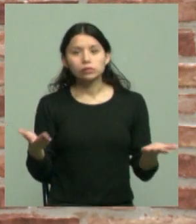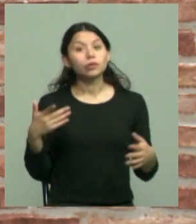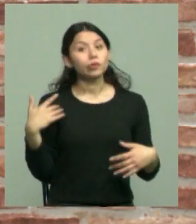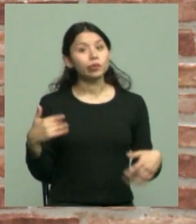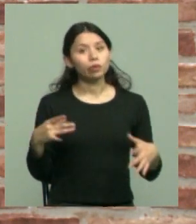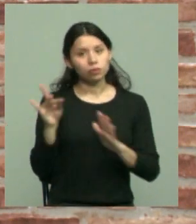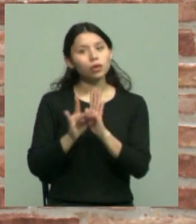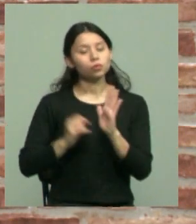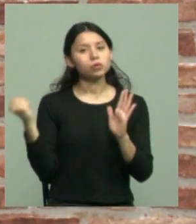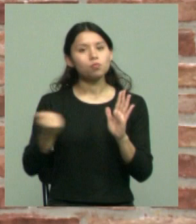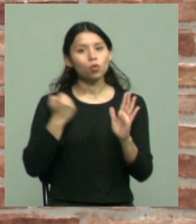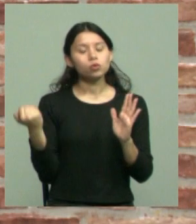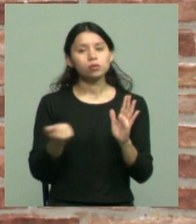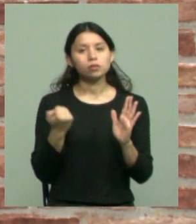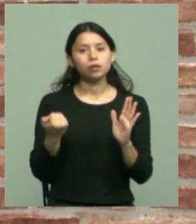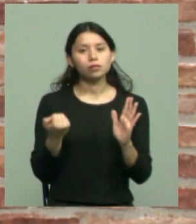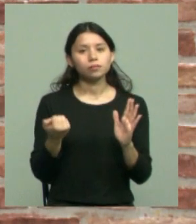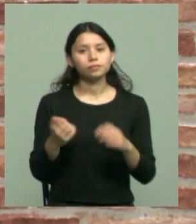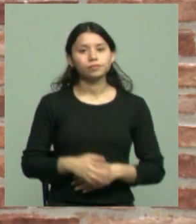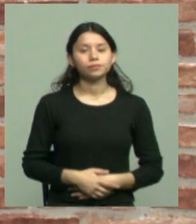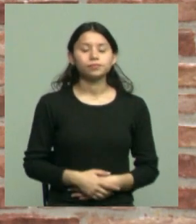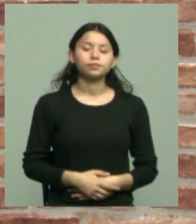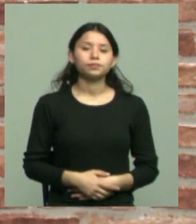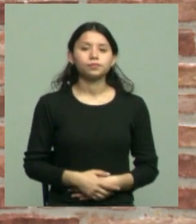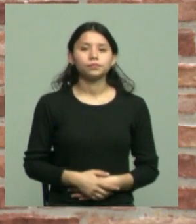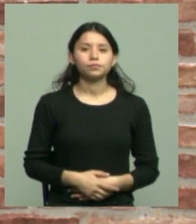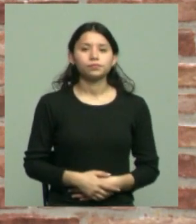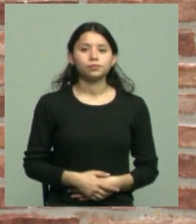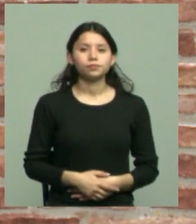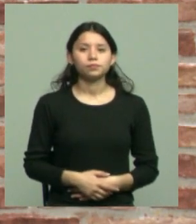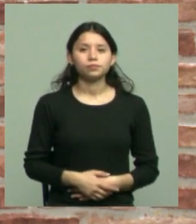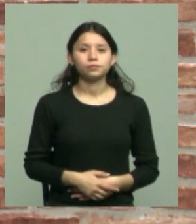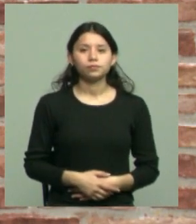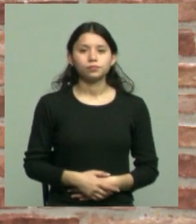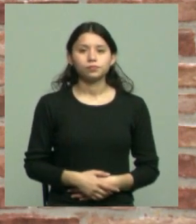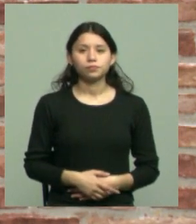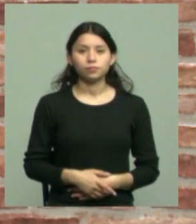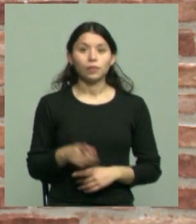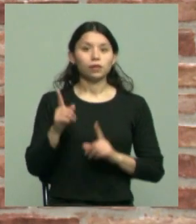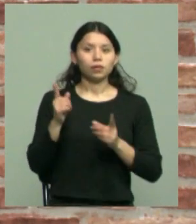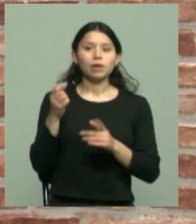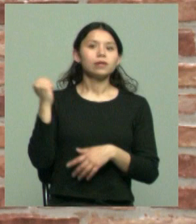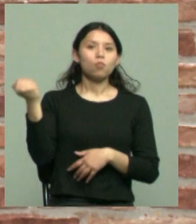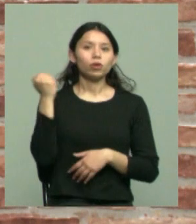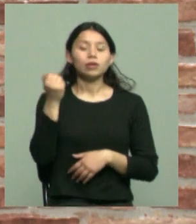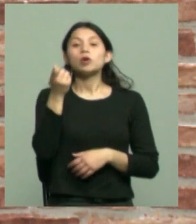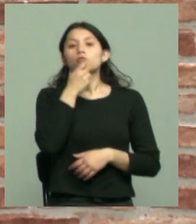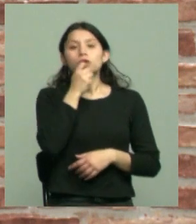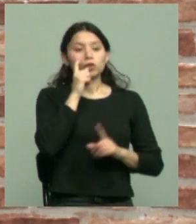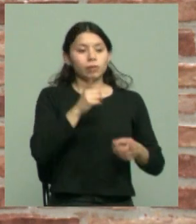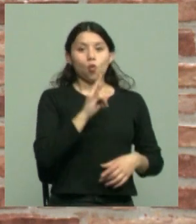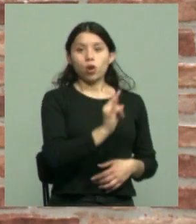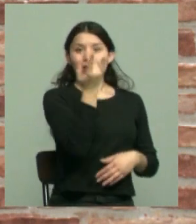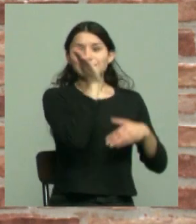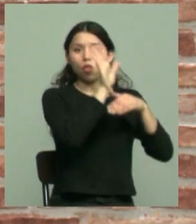son importantes y que sin duda hacen también a cómo se plantea una política educativa de parte de un instituto como la